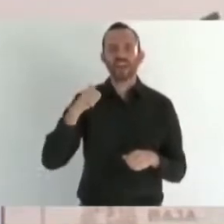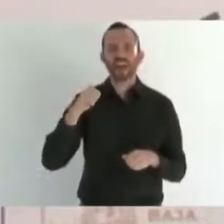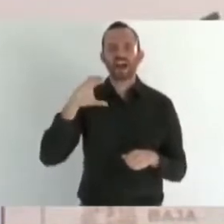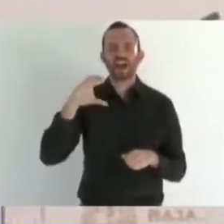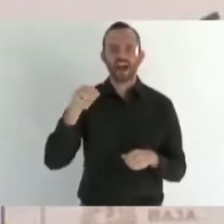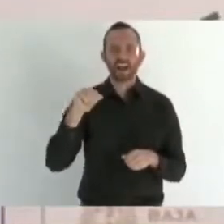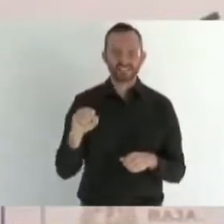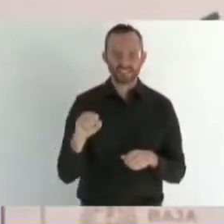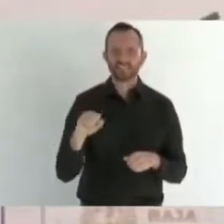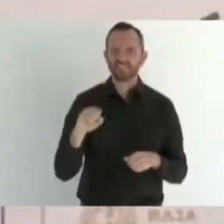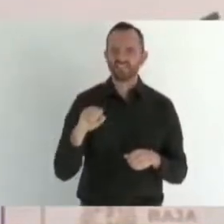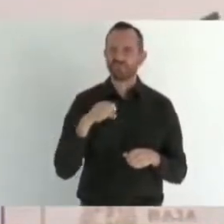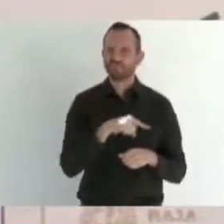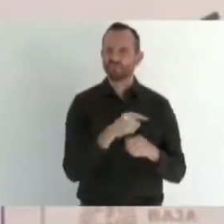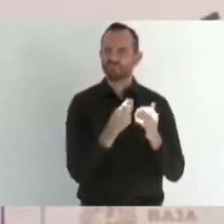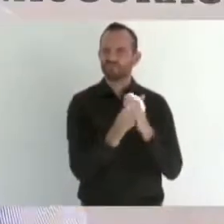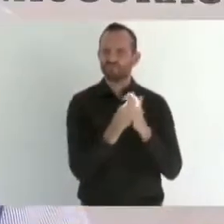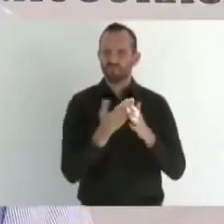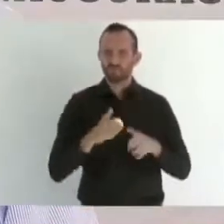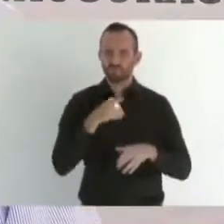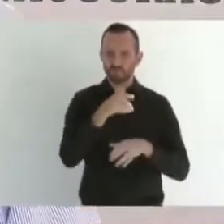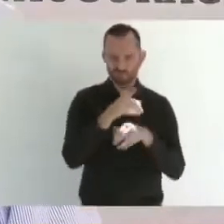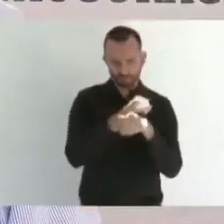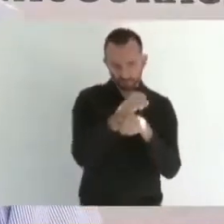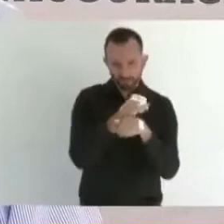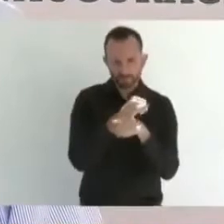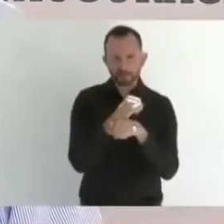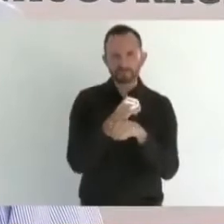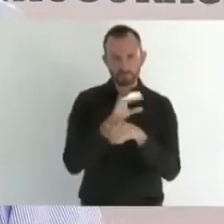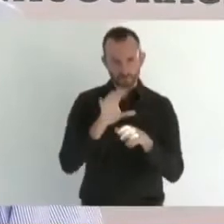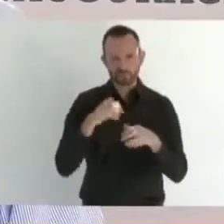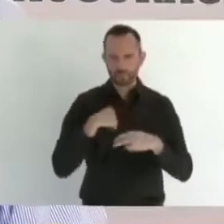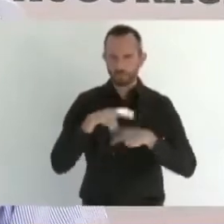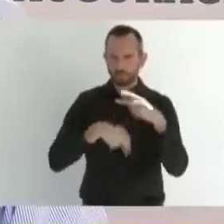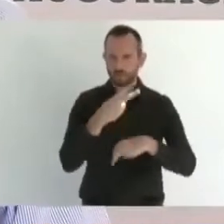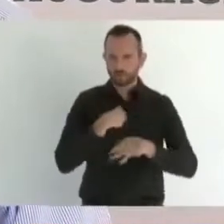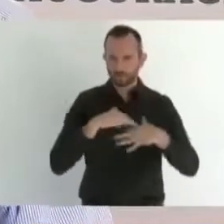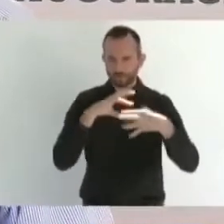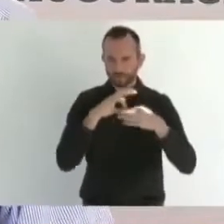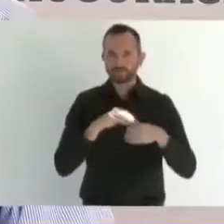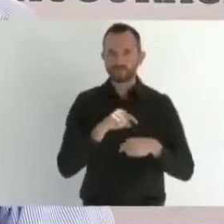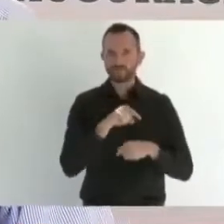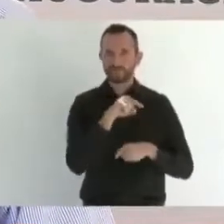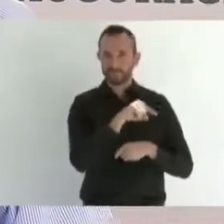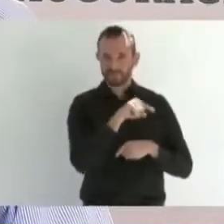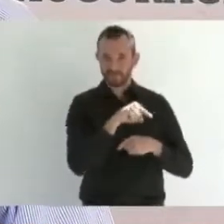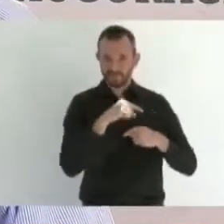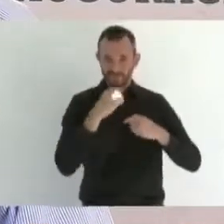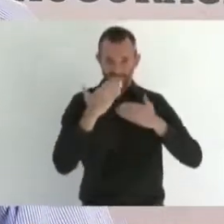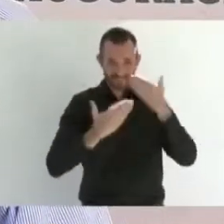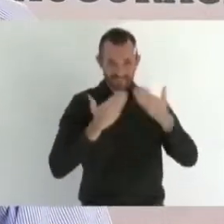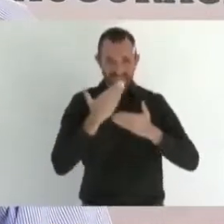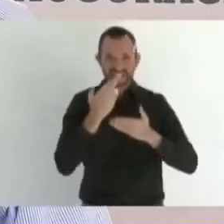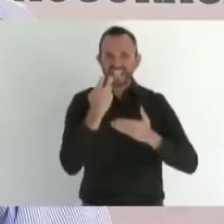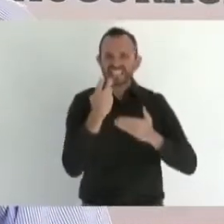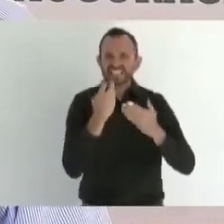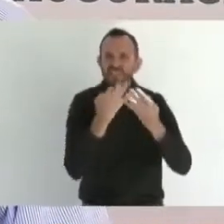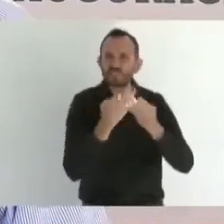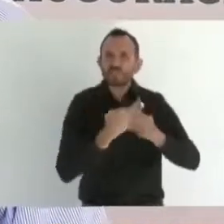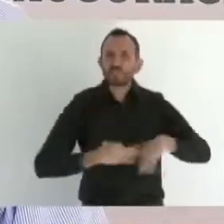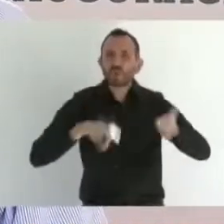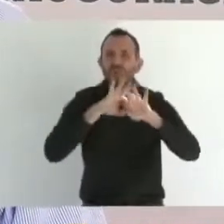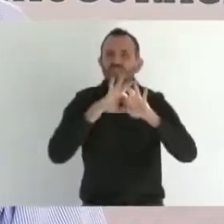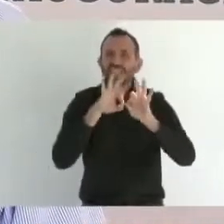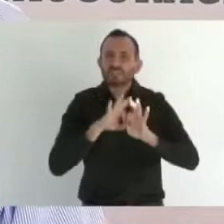ustedes van a tener es profesión extraordinaria muy buena para